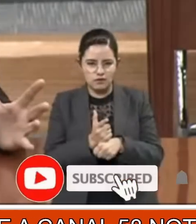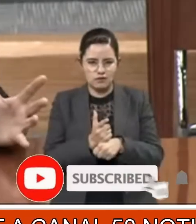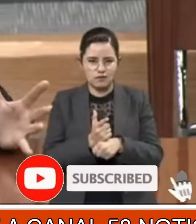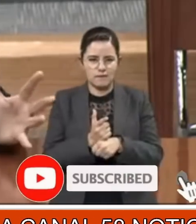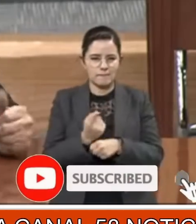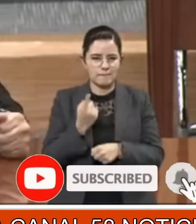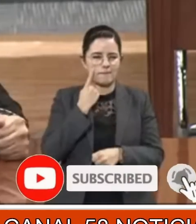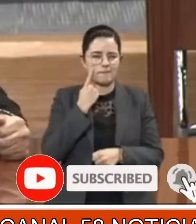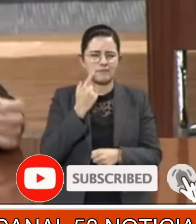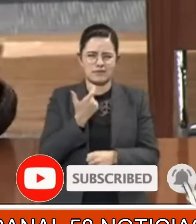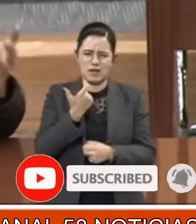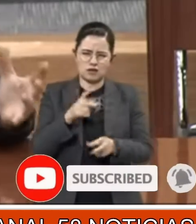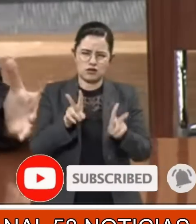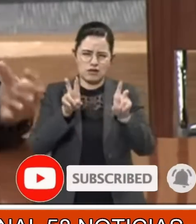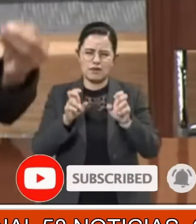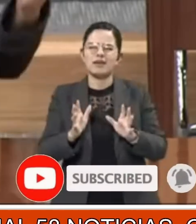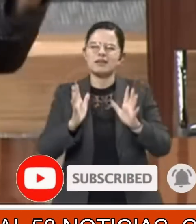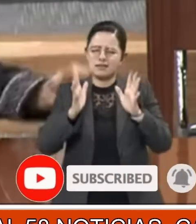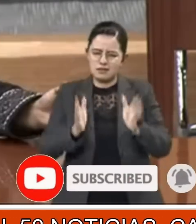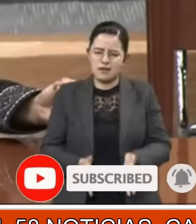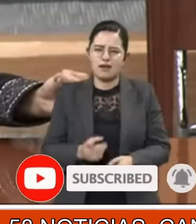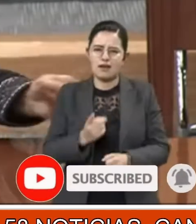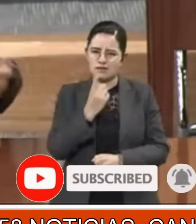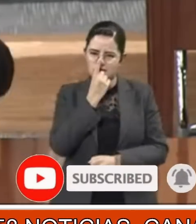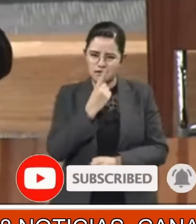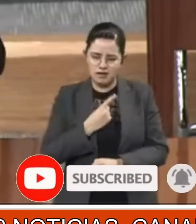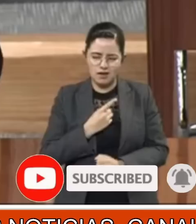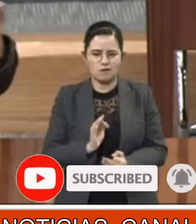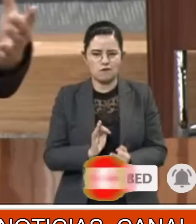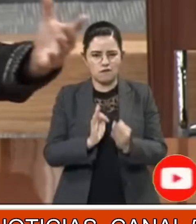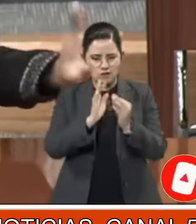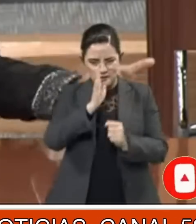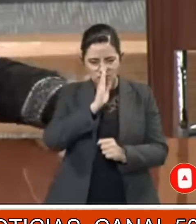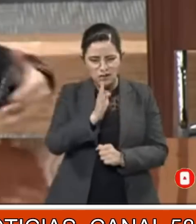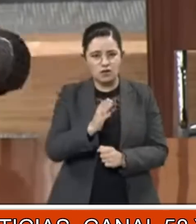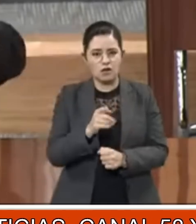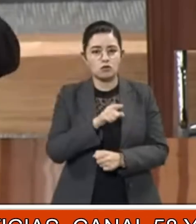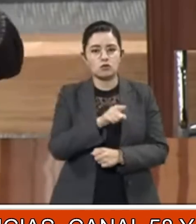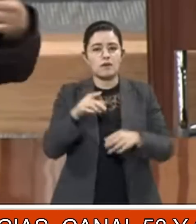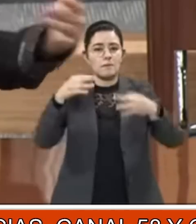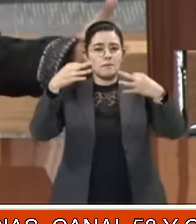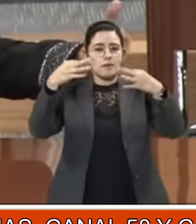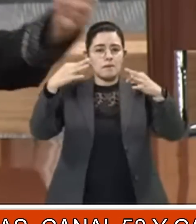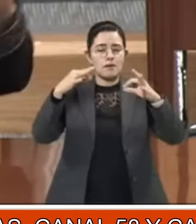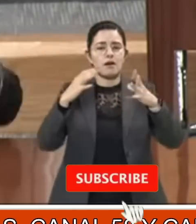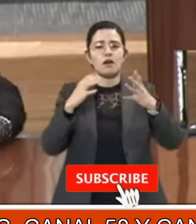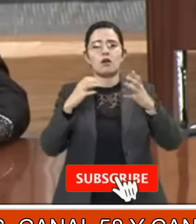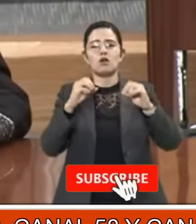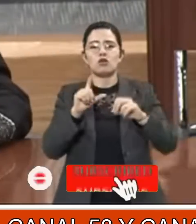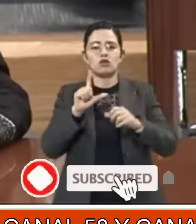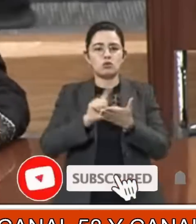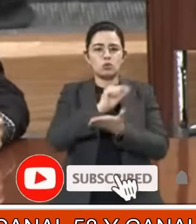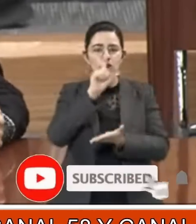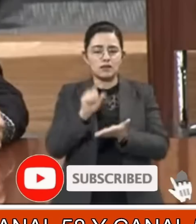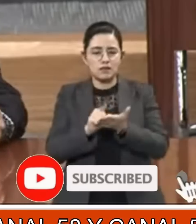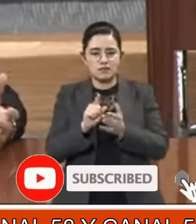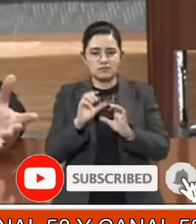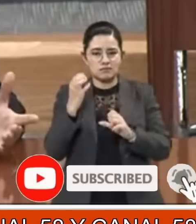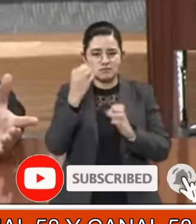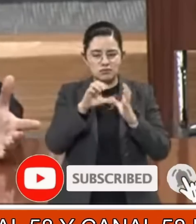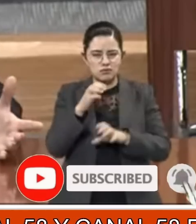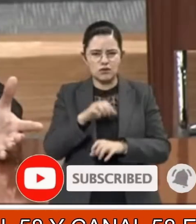su obligación constitucional de organizar el primer ejercicio de revocación de mandato en la historia del